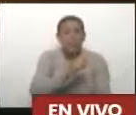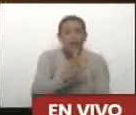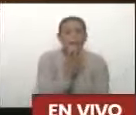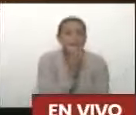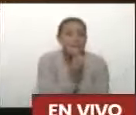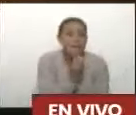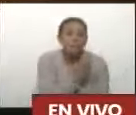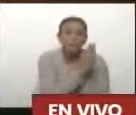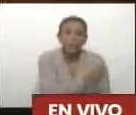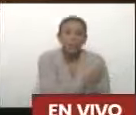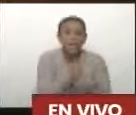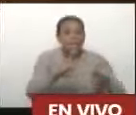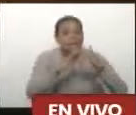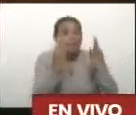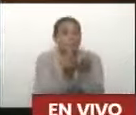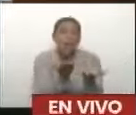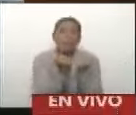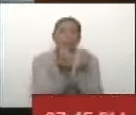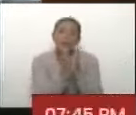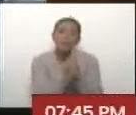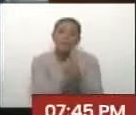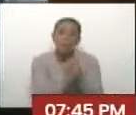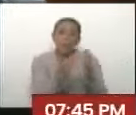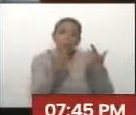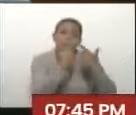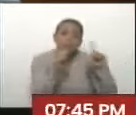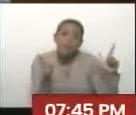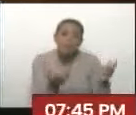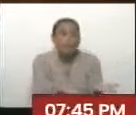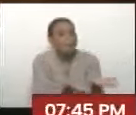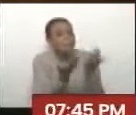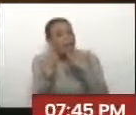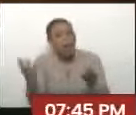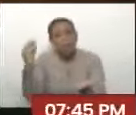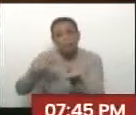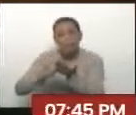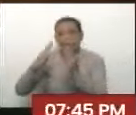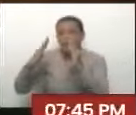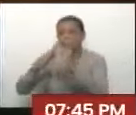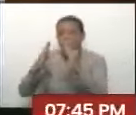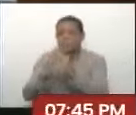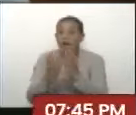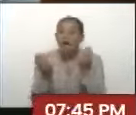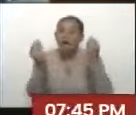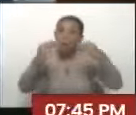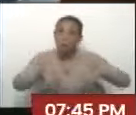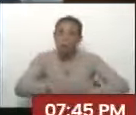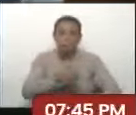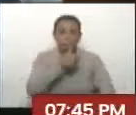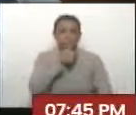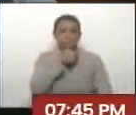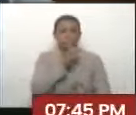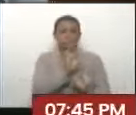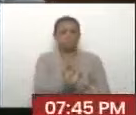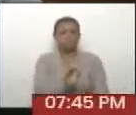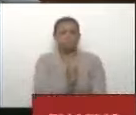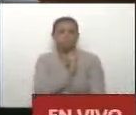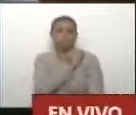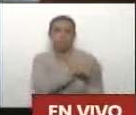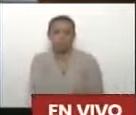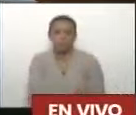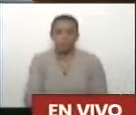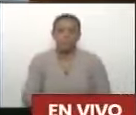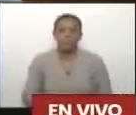exigido las familias mismas israelí así como ha acordado la resistencia Palestina liderada por